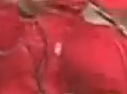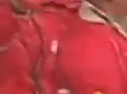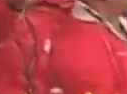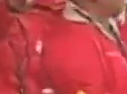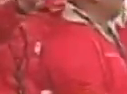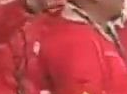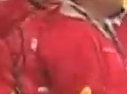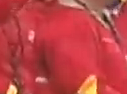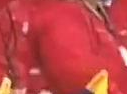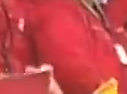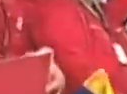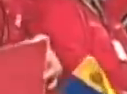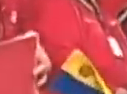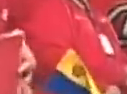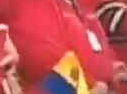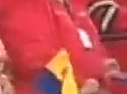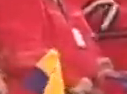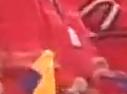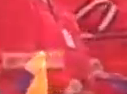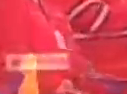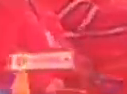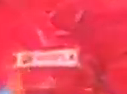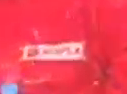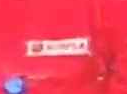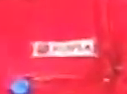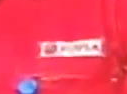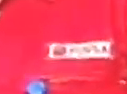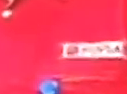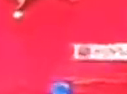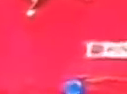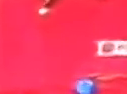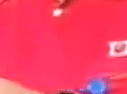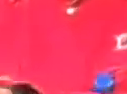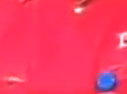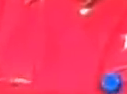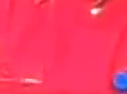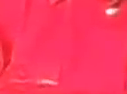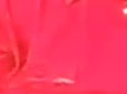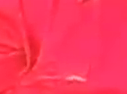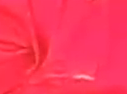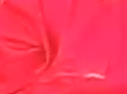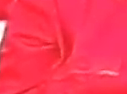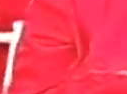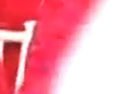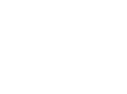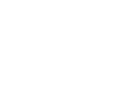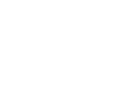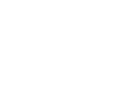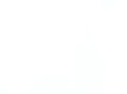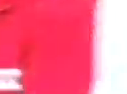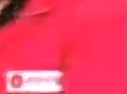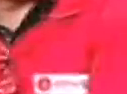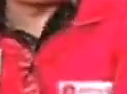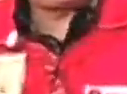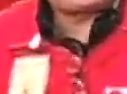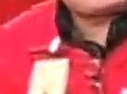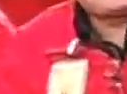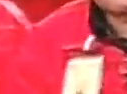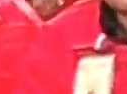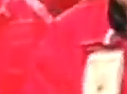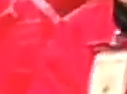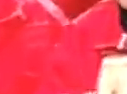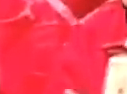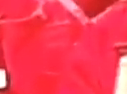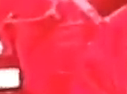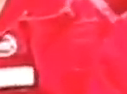República, Nicolás Maduro, además ha conmemorado este martes la derrota que hace 20 años el pueblo trabajador dio al